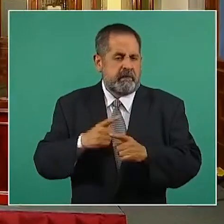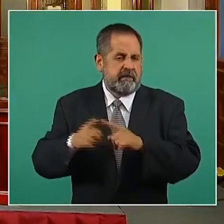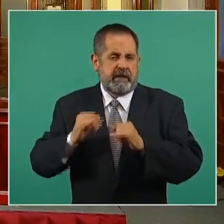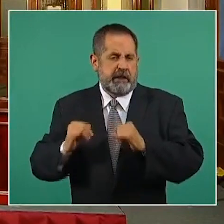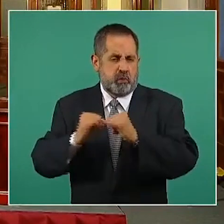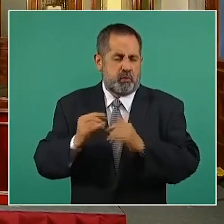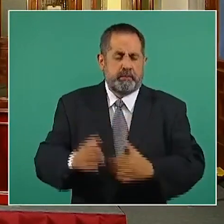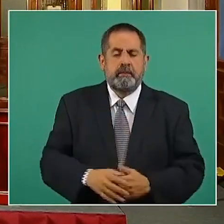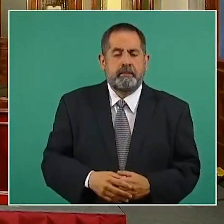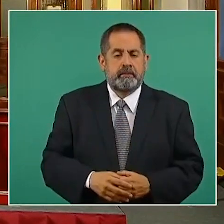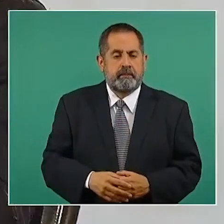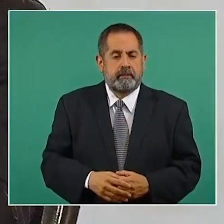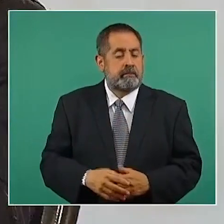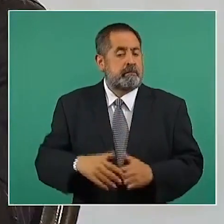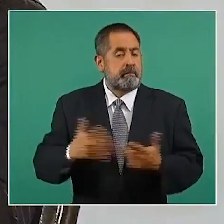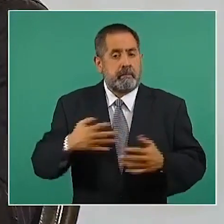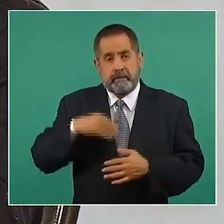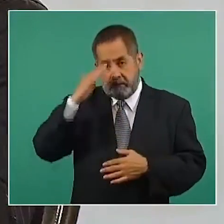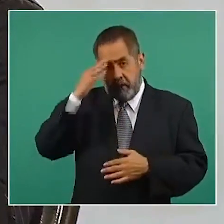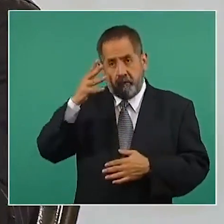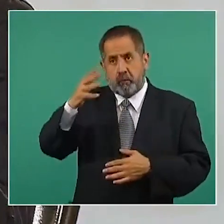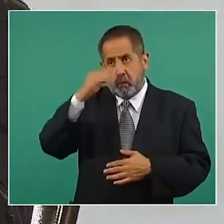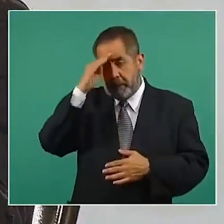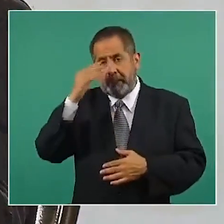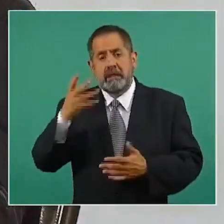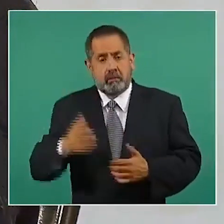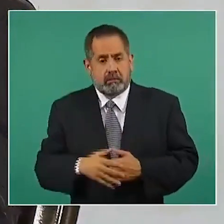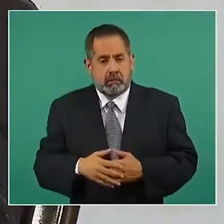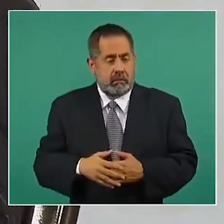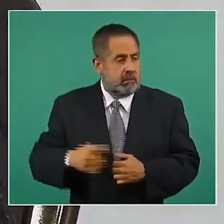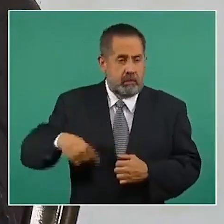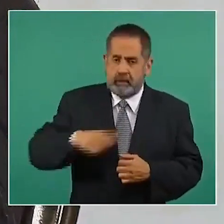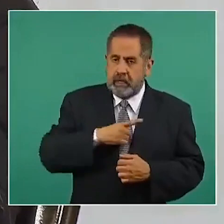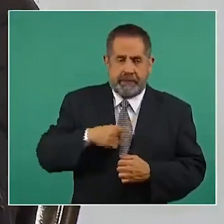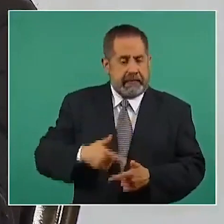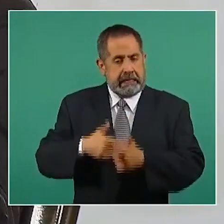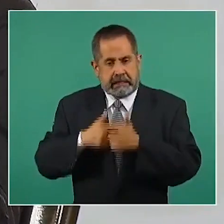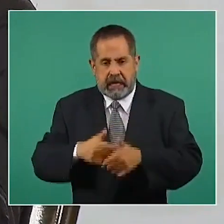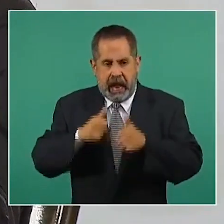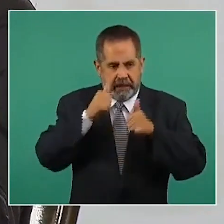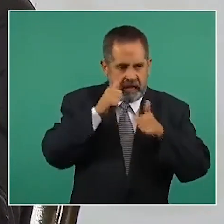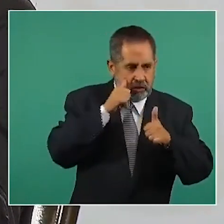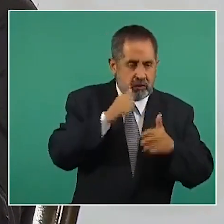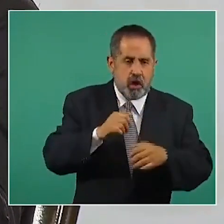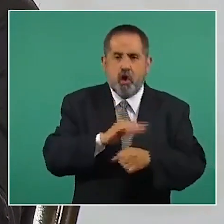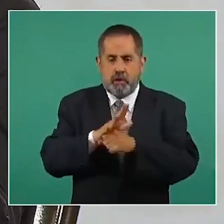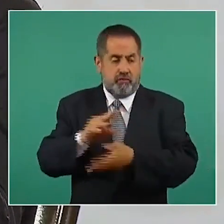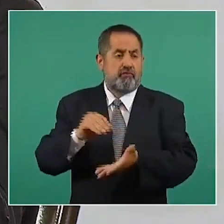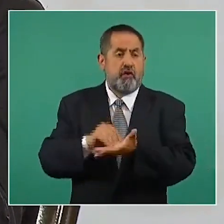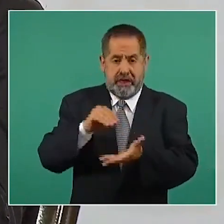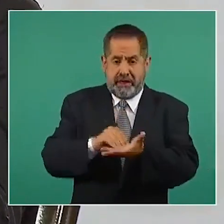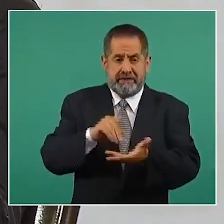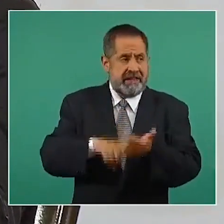hospitales. Siguiente, ¿cuáles son las perspectivas? Obviamente la permanencia de la atención al